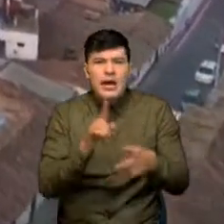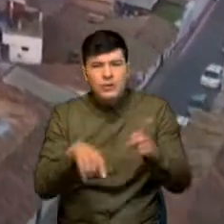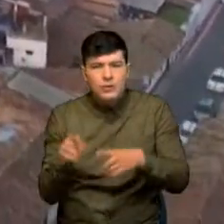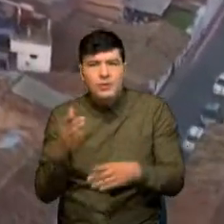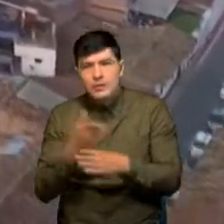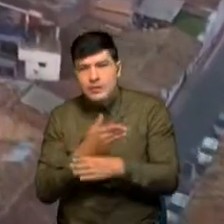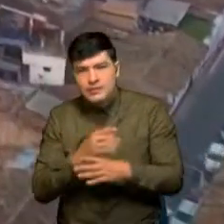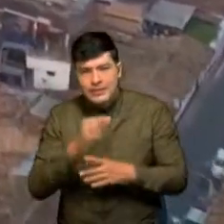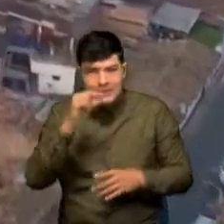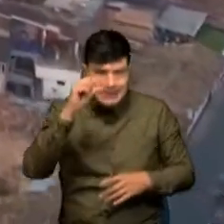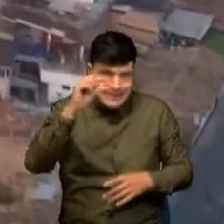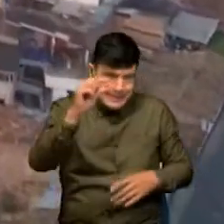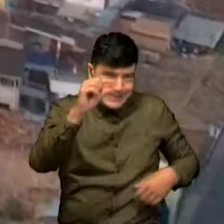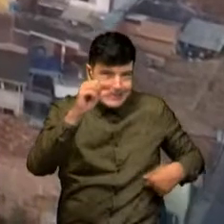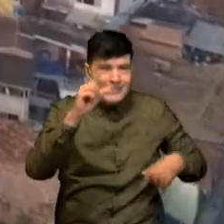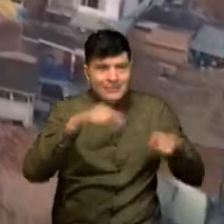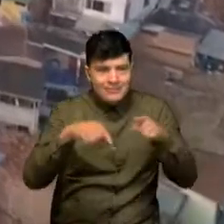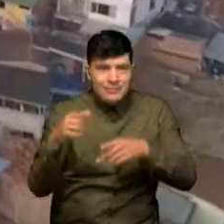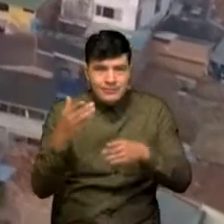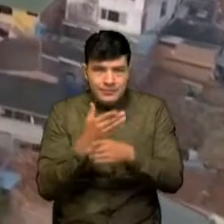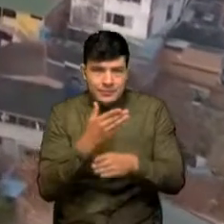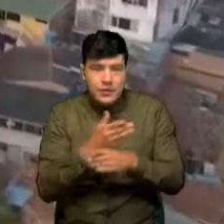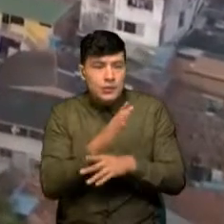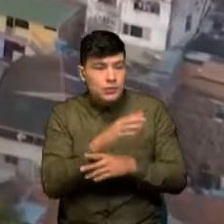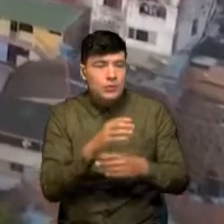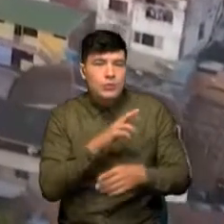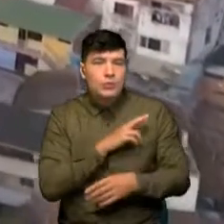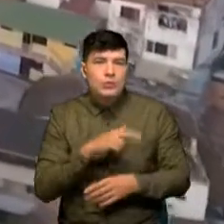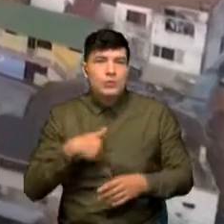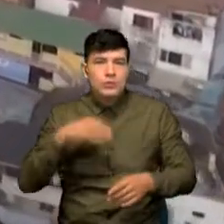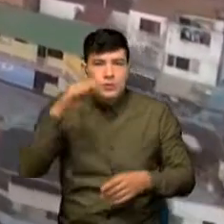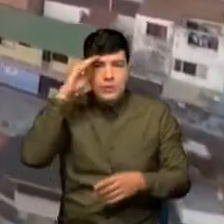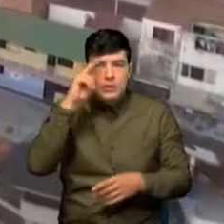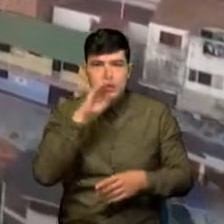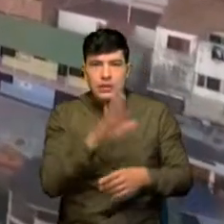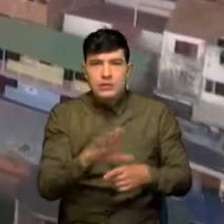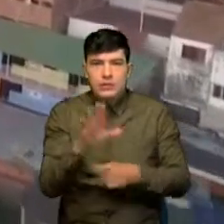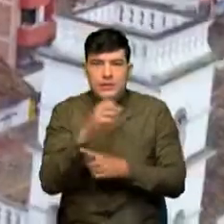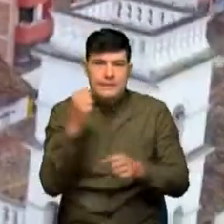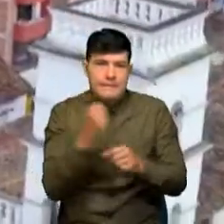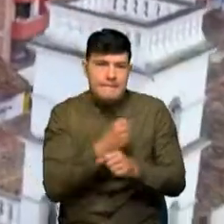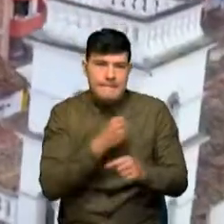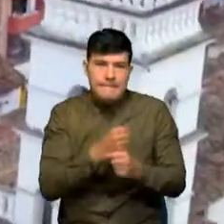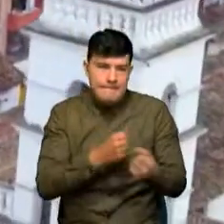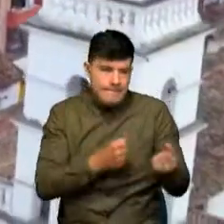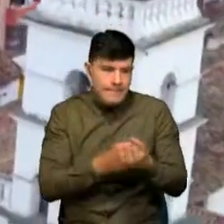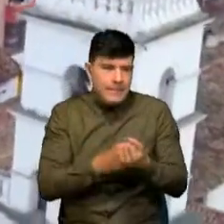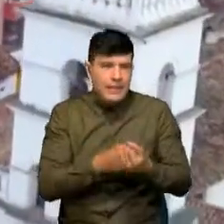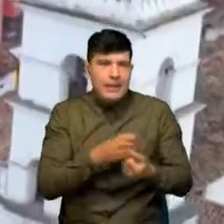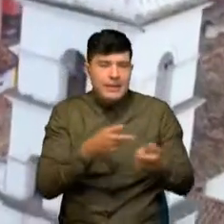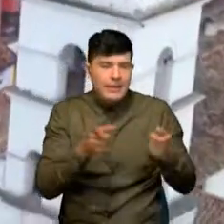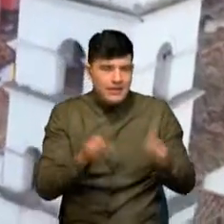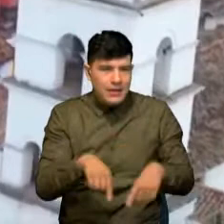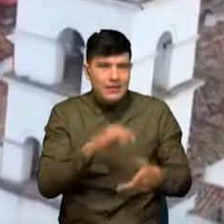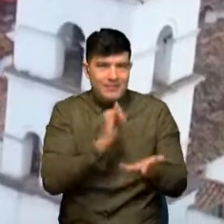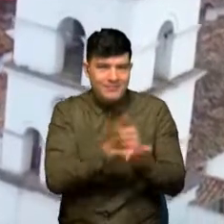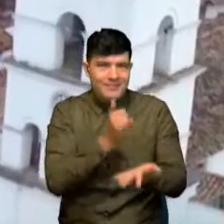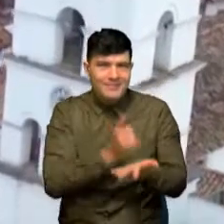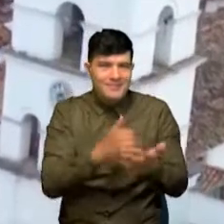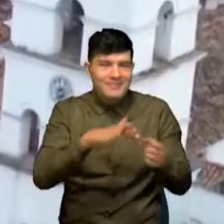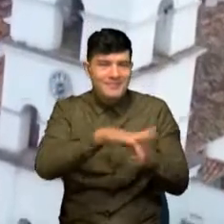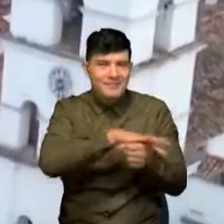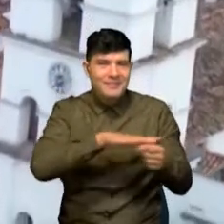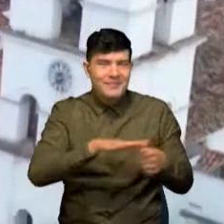pequeñas que estamos trabajando en eso para poderlas solucionar. ¿Sí? Estamos trabajando ya por cuadras. Vamos a empezar a